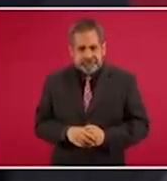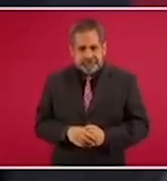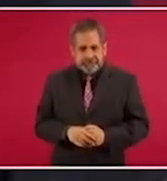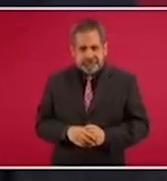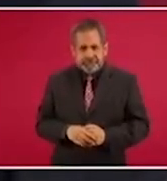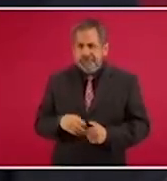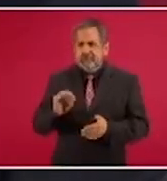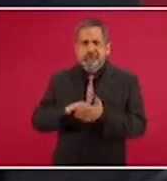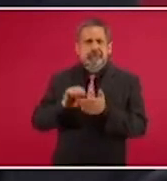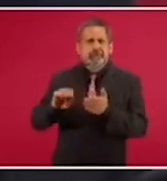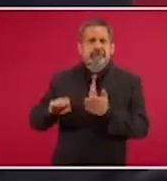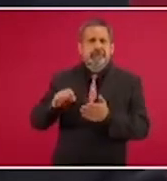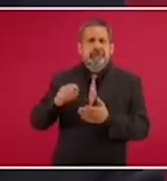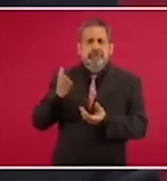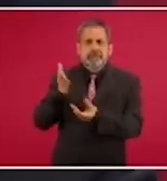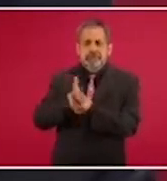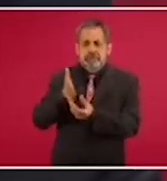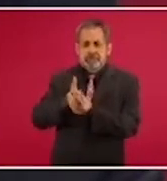taqueros,